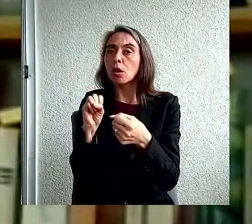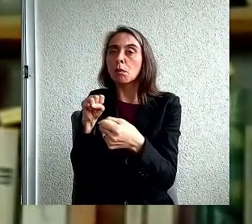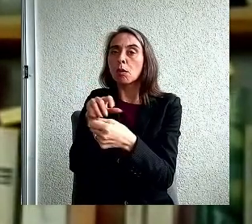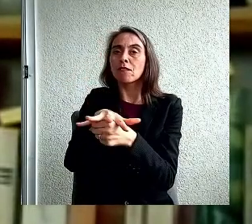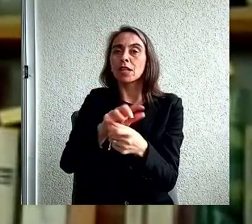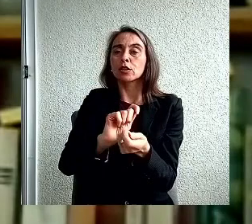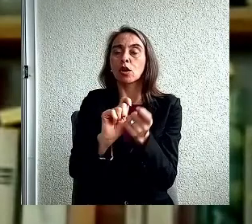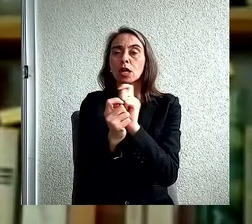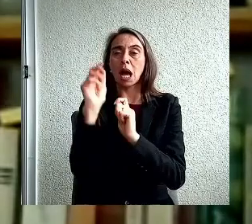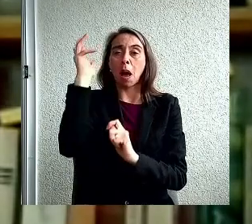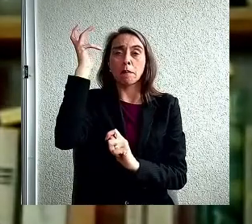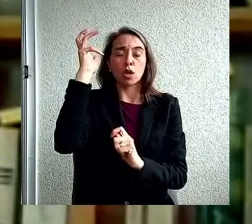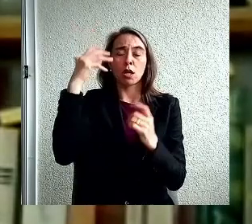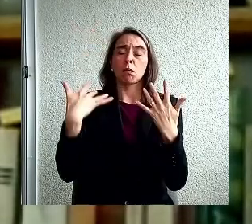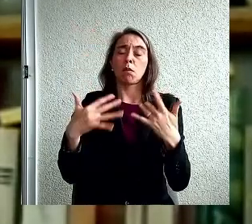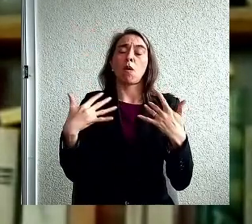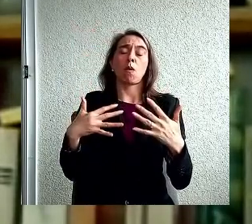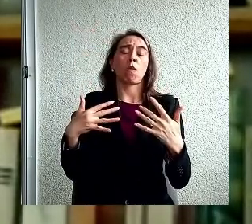suficiente.